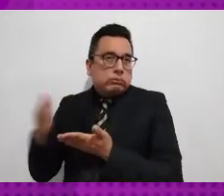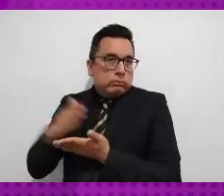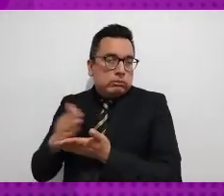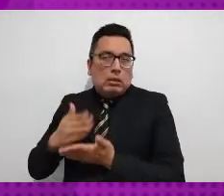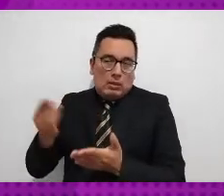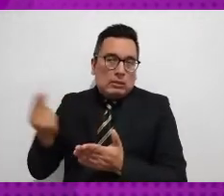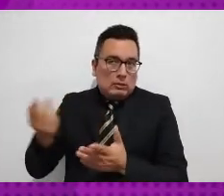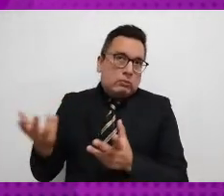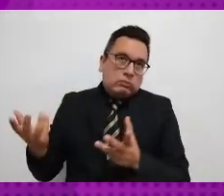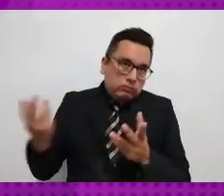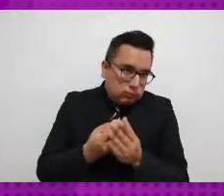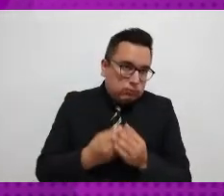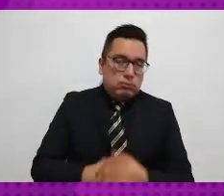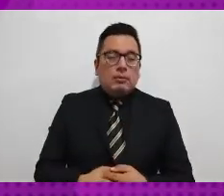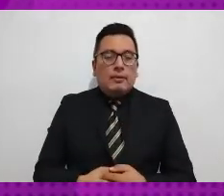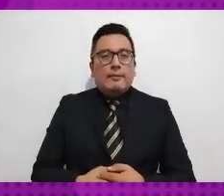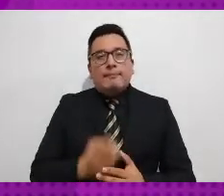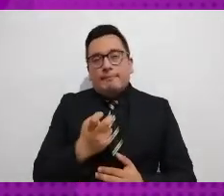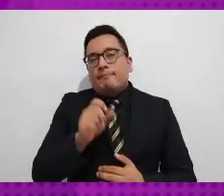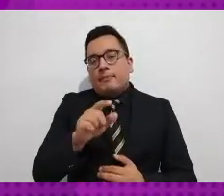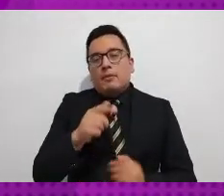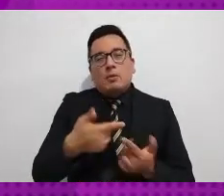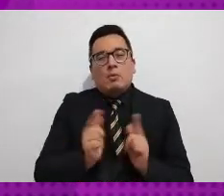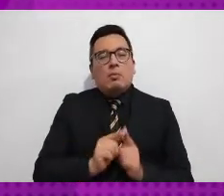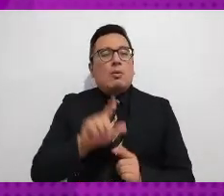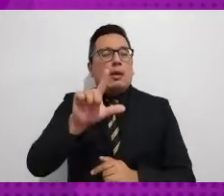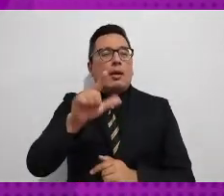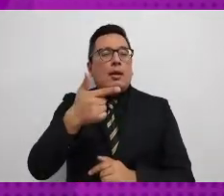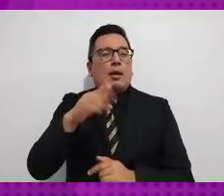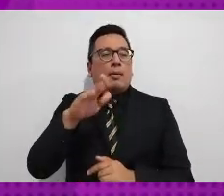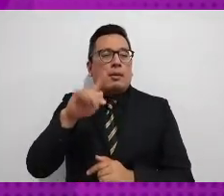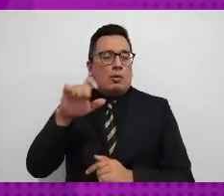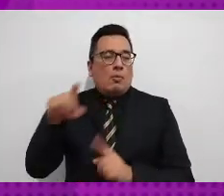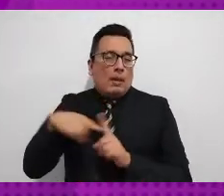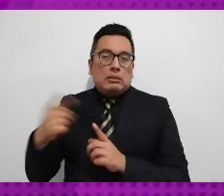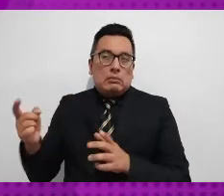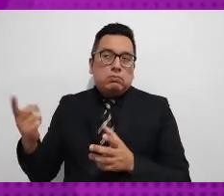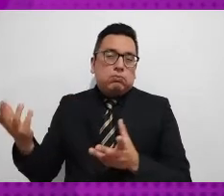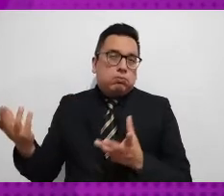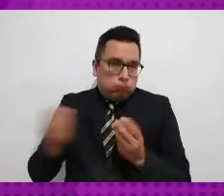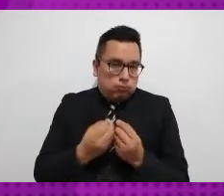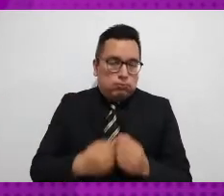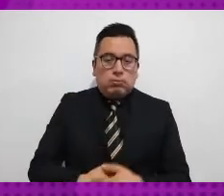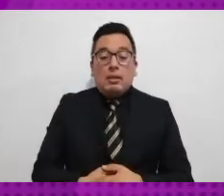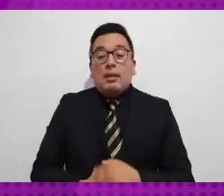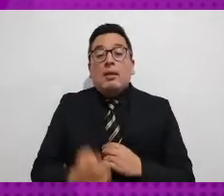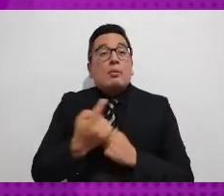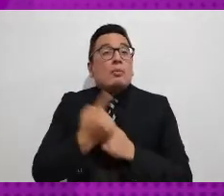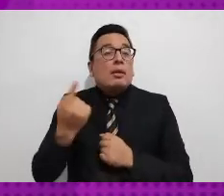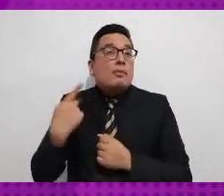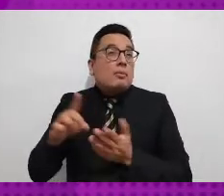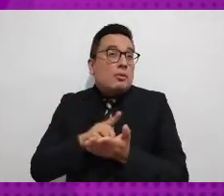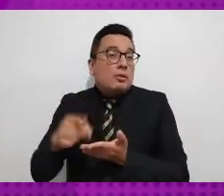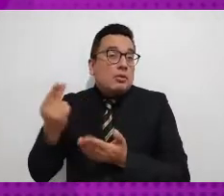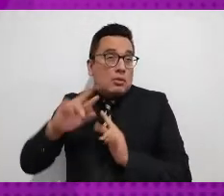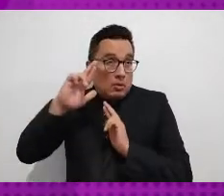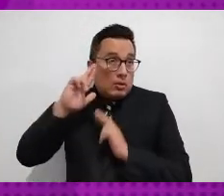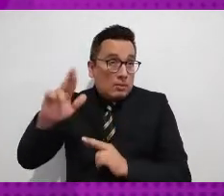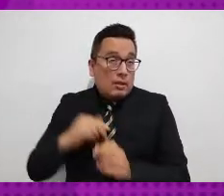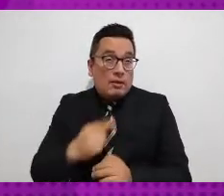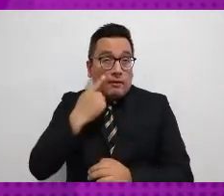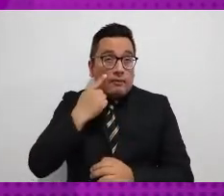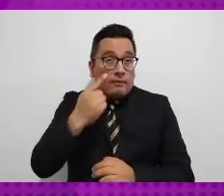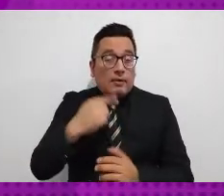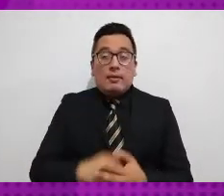¿por qué se hace esto como una acción afirmativa? Porque parte de proteger un derecho, es decir, hay un derecho en la Convención Americana que es el derecho a integrar las